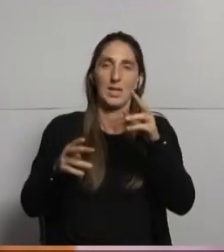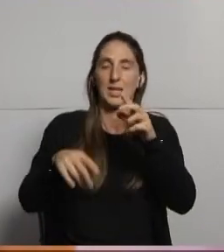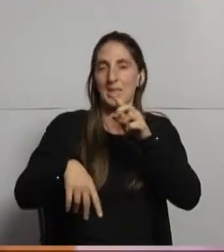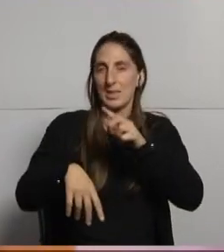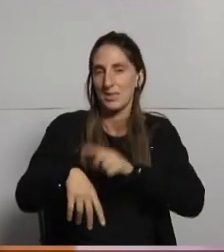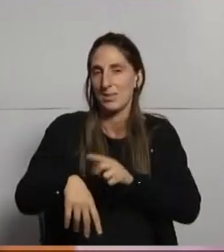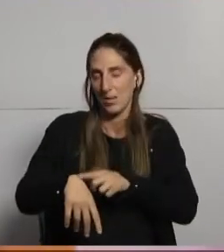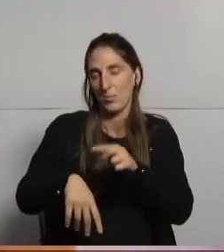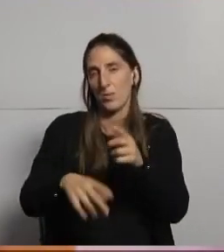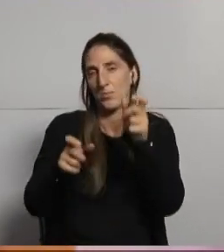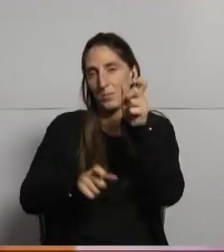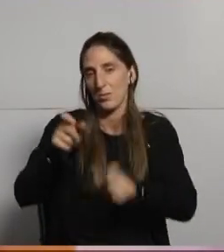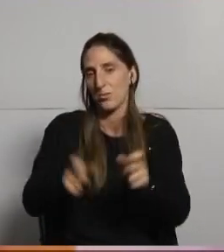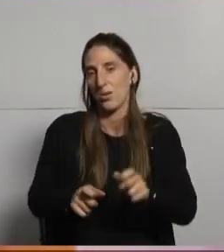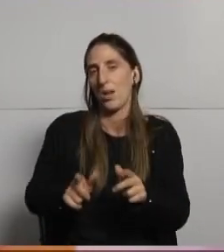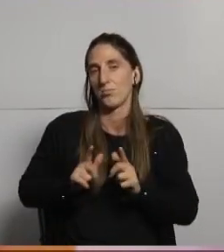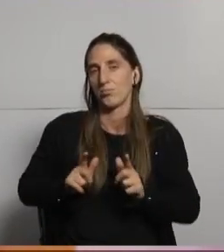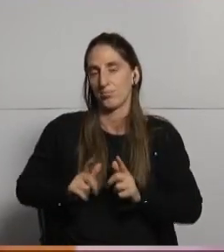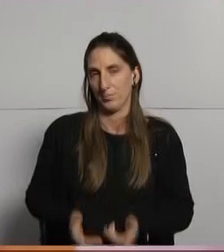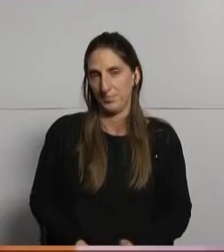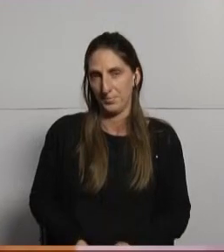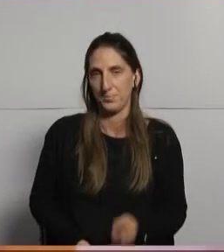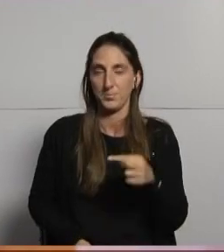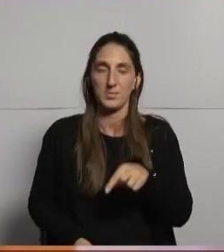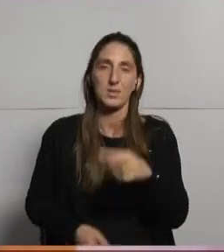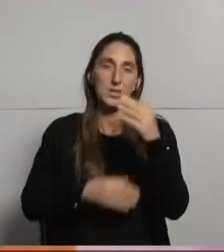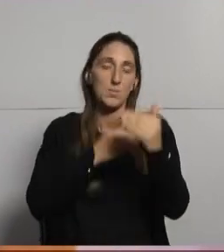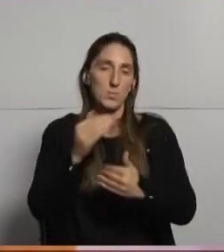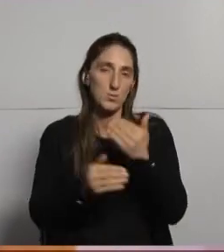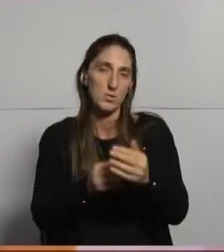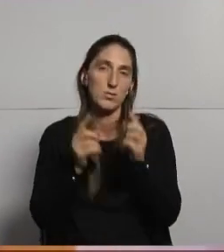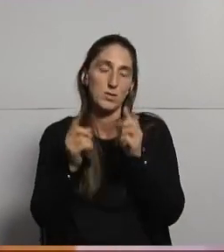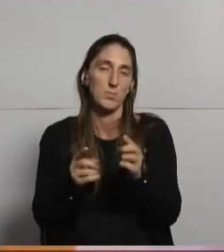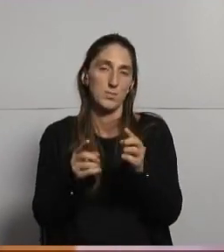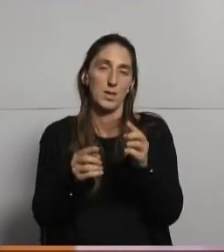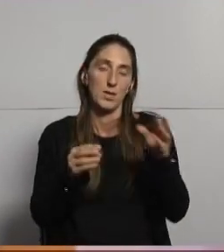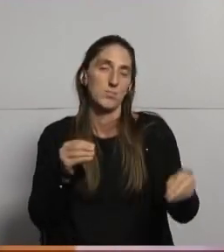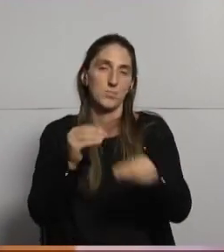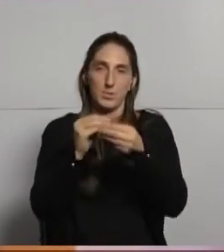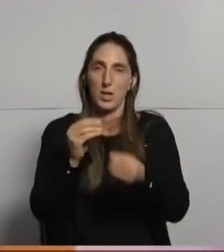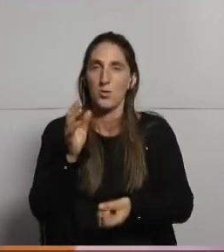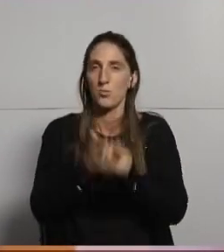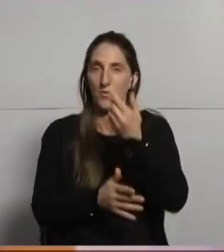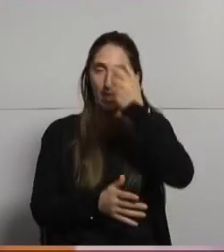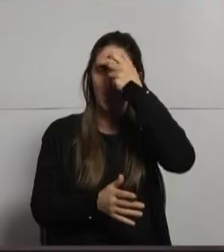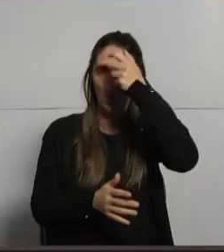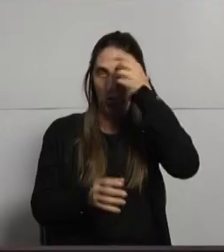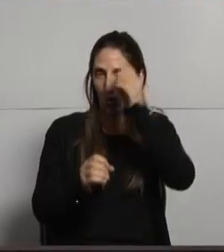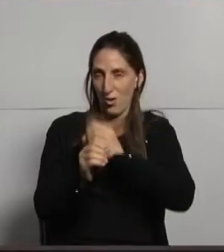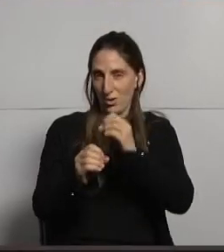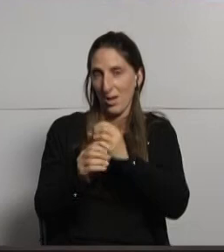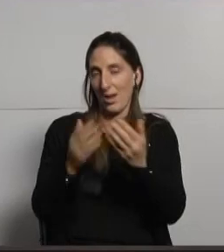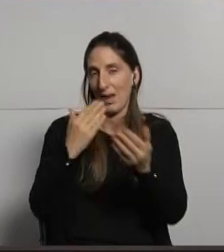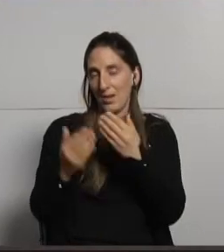cual los ciudadanos lo esperan. En este proceso también se empiezan a incorporar algunas de las tecnologías que mencionaba Benjamín,